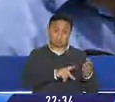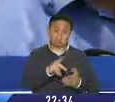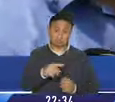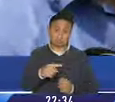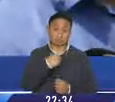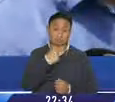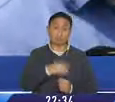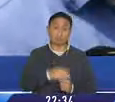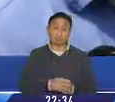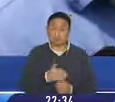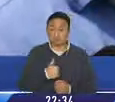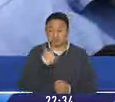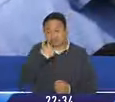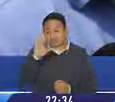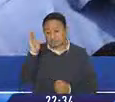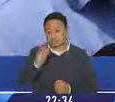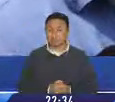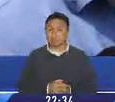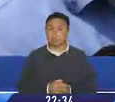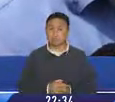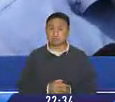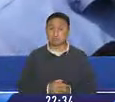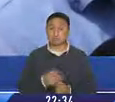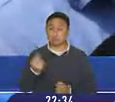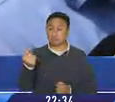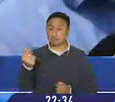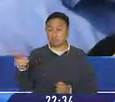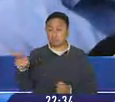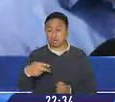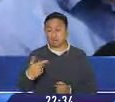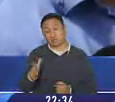dijo, a mí que me importa tu esposa, plata, plata,